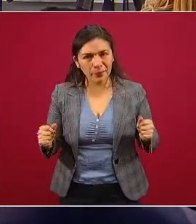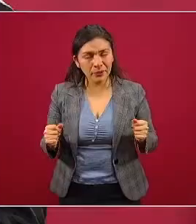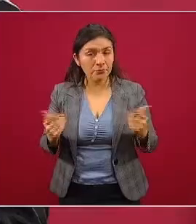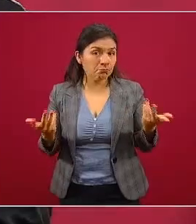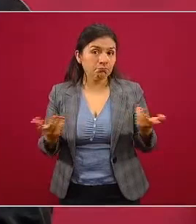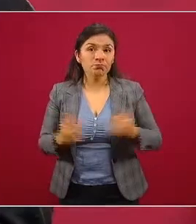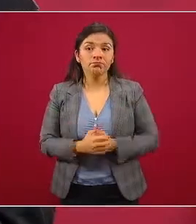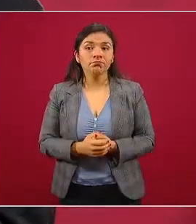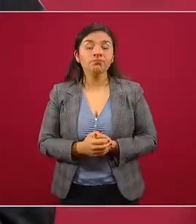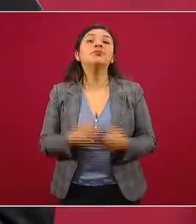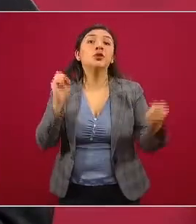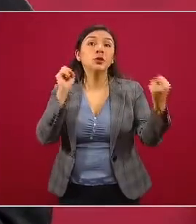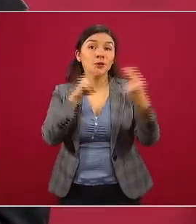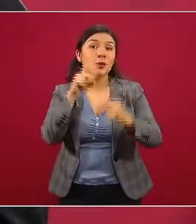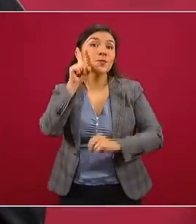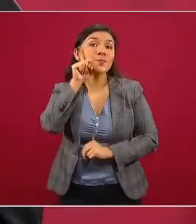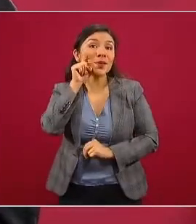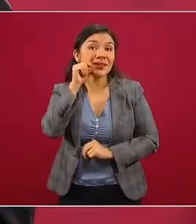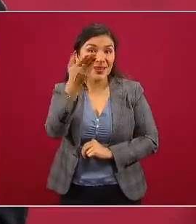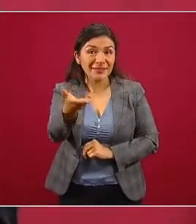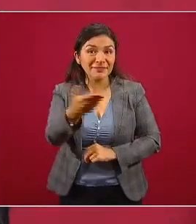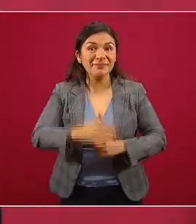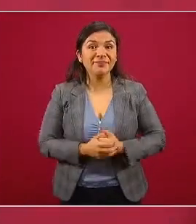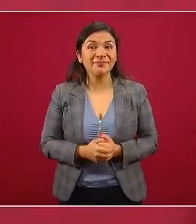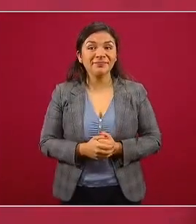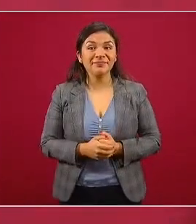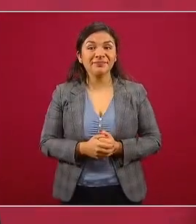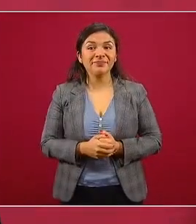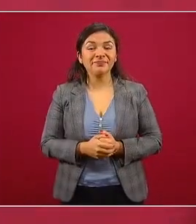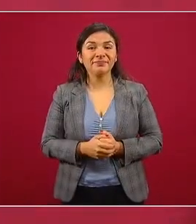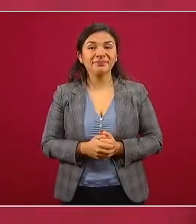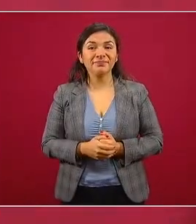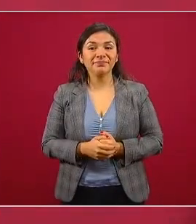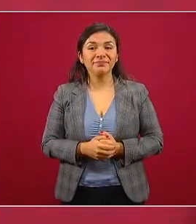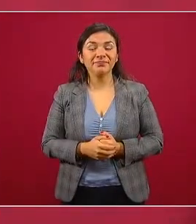Bueno, nos vemos mañana en